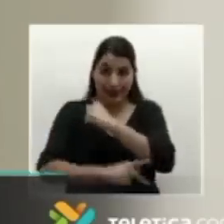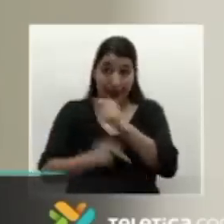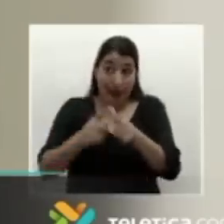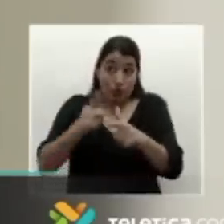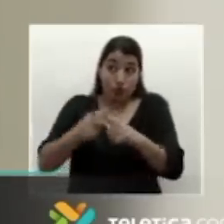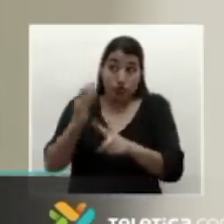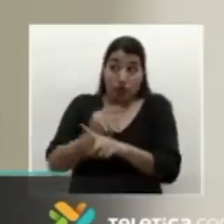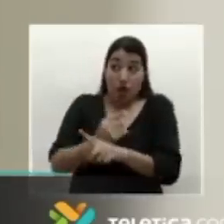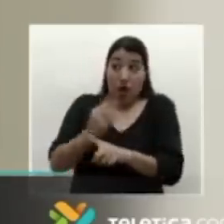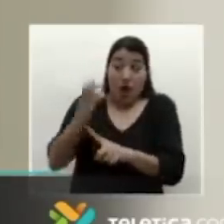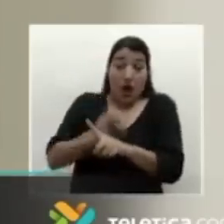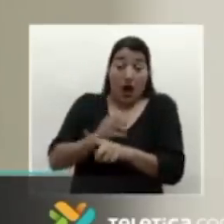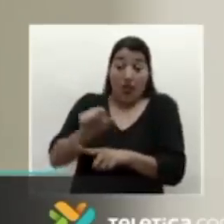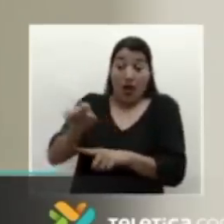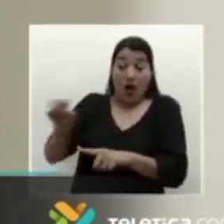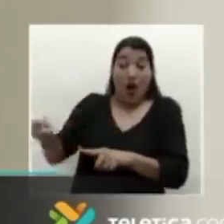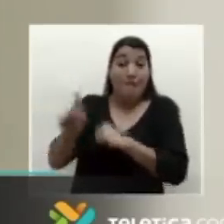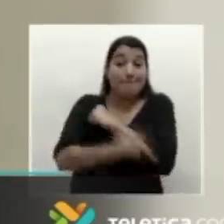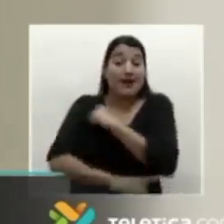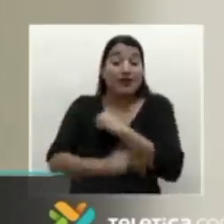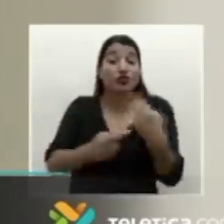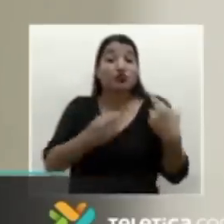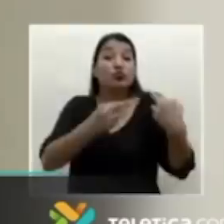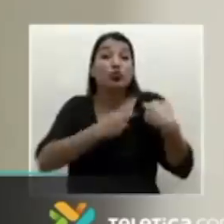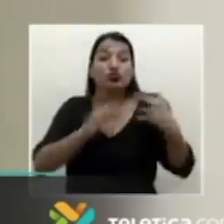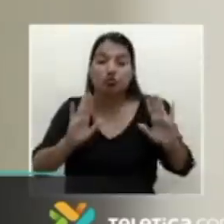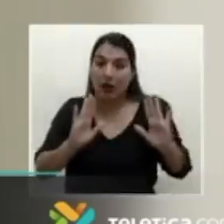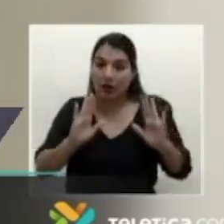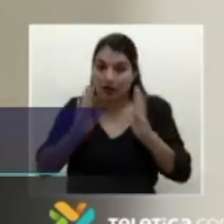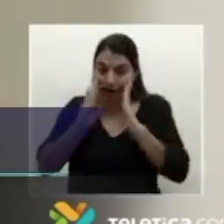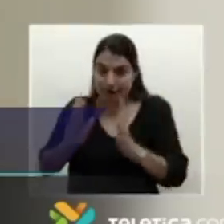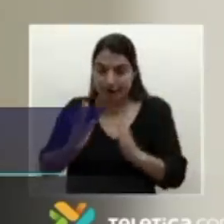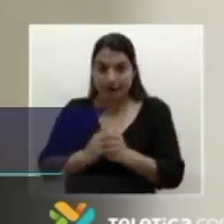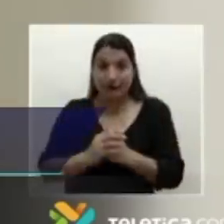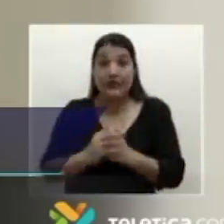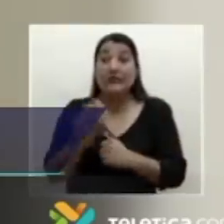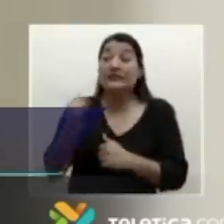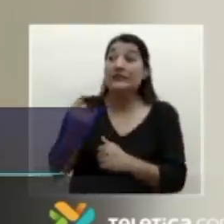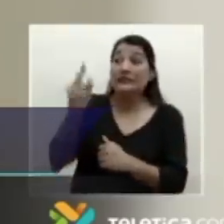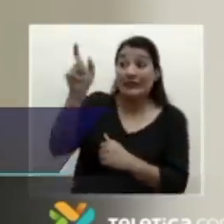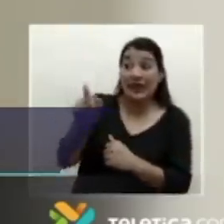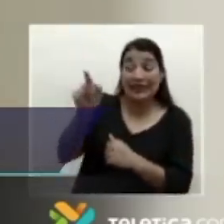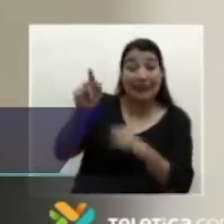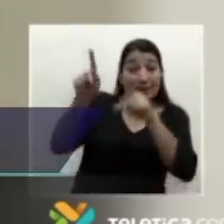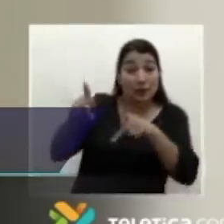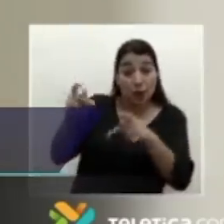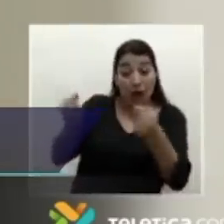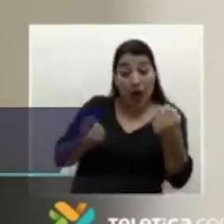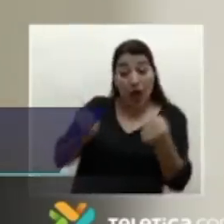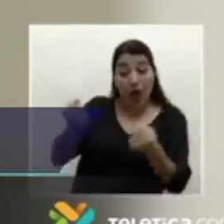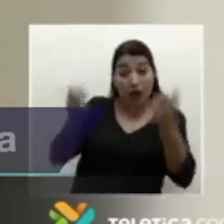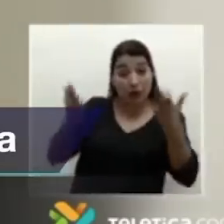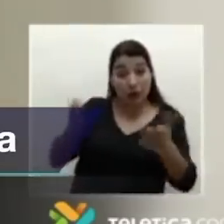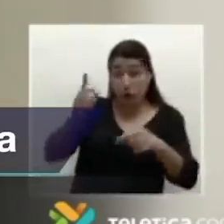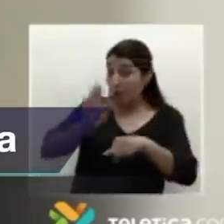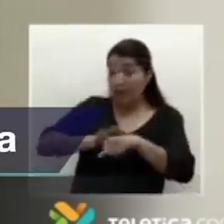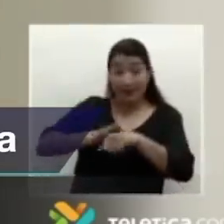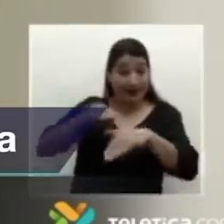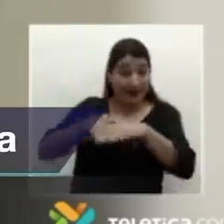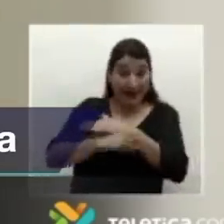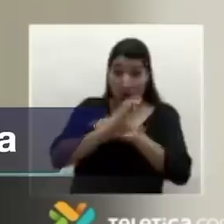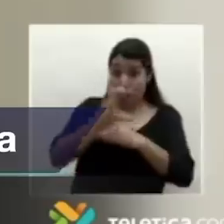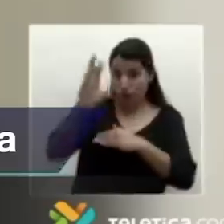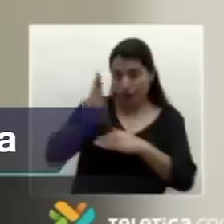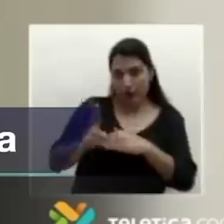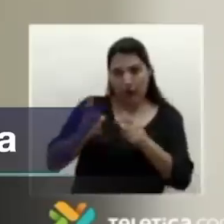requisito para que transportistas puedan entrar al país. Obviamente un transportista que no se le permite el ingreso al territorio nacional, pues no podrá hacer